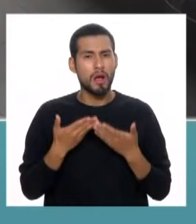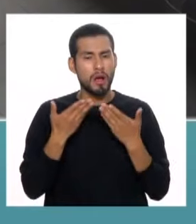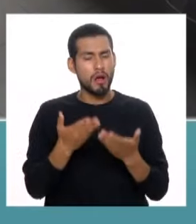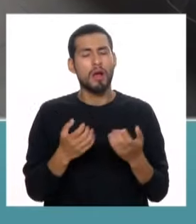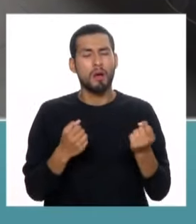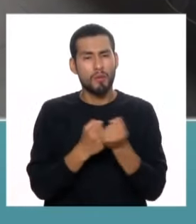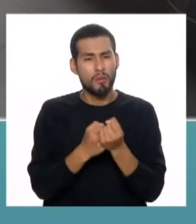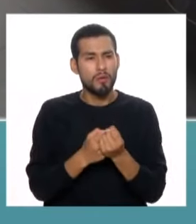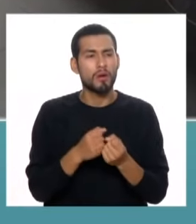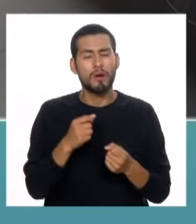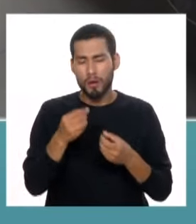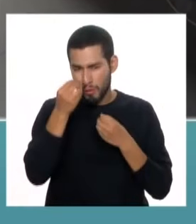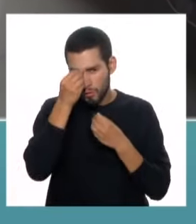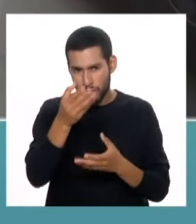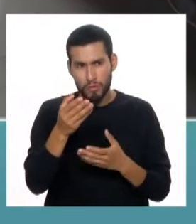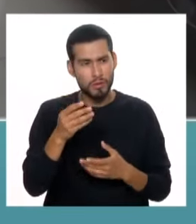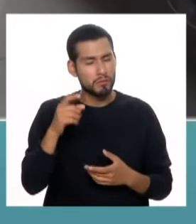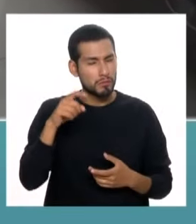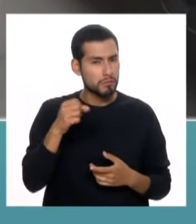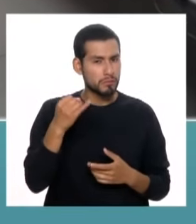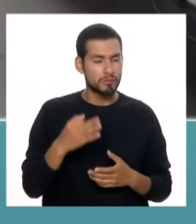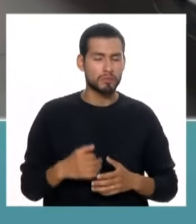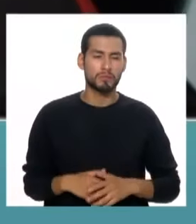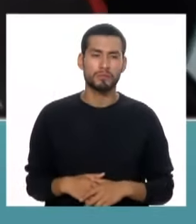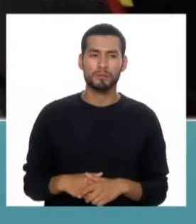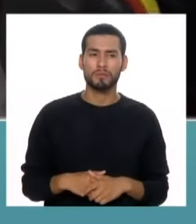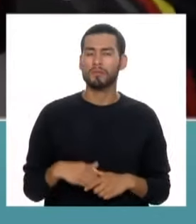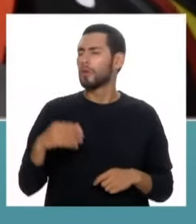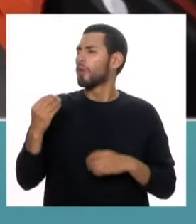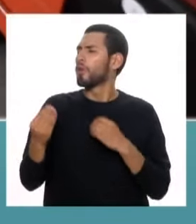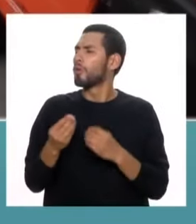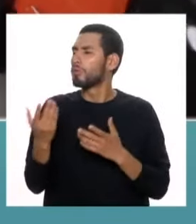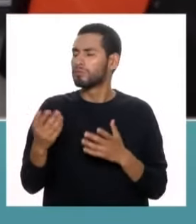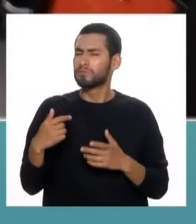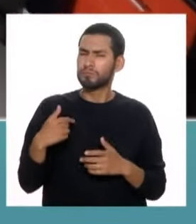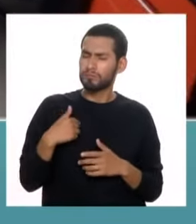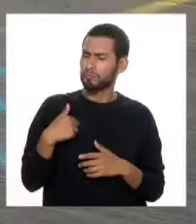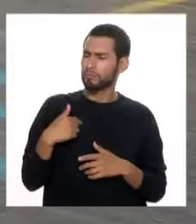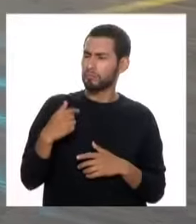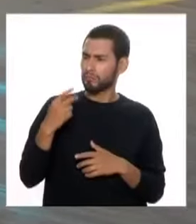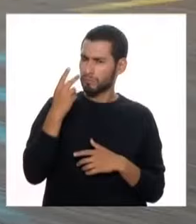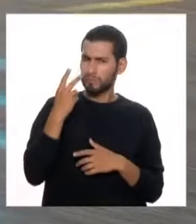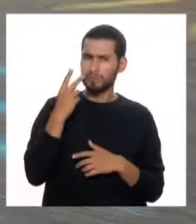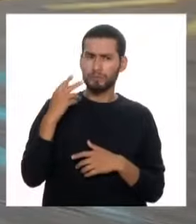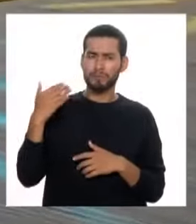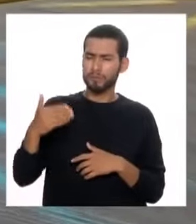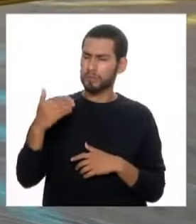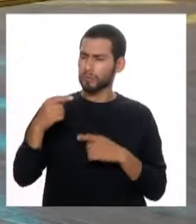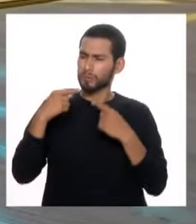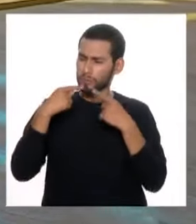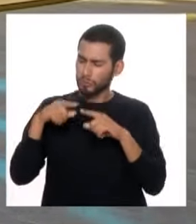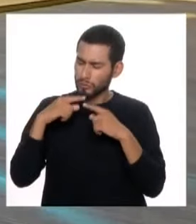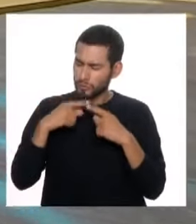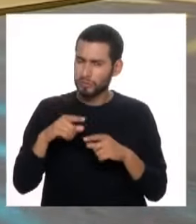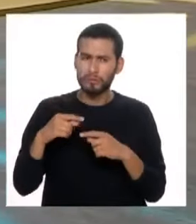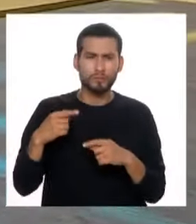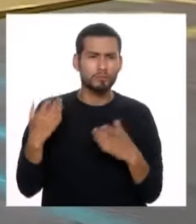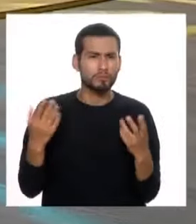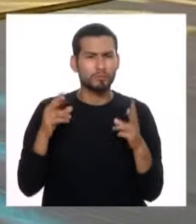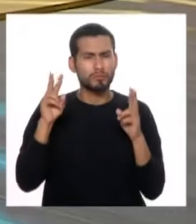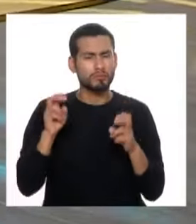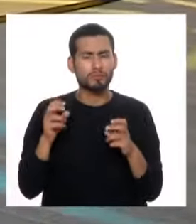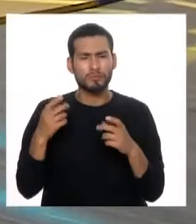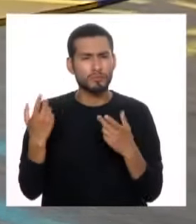apoyo cercano, esa información necesaria. ¿Y cómo hacemos? Porque los casos que hemos estado viendo en las noticias, estamos hablando